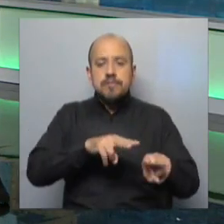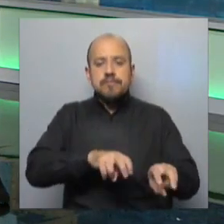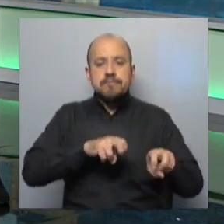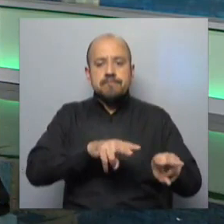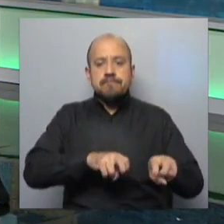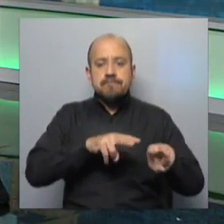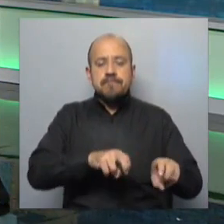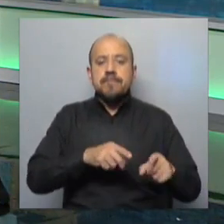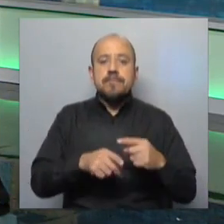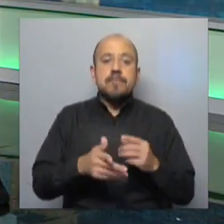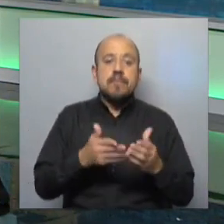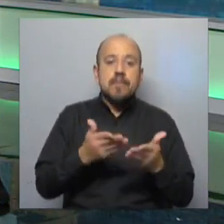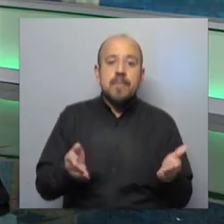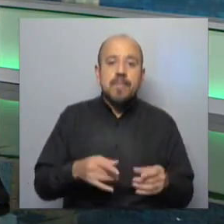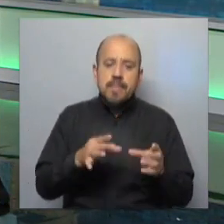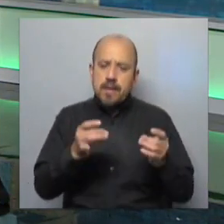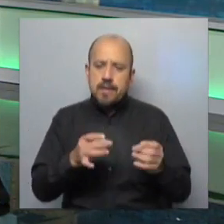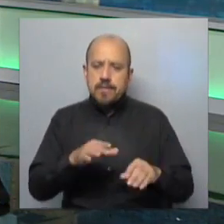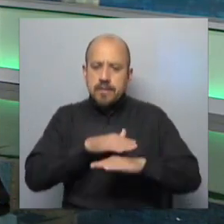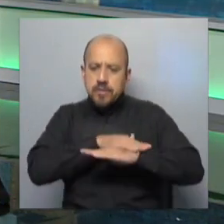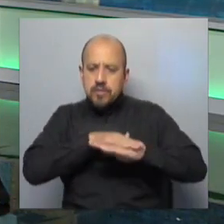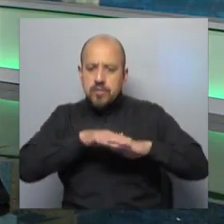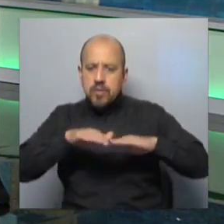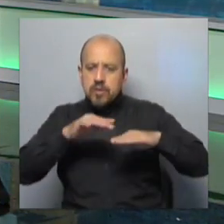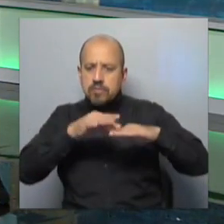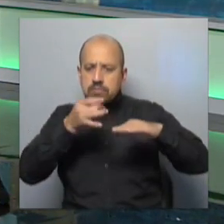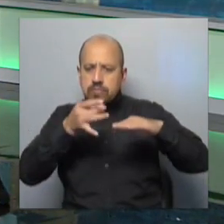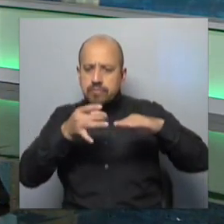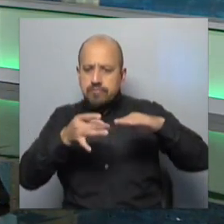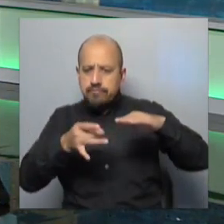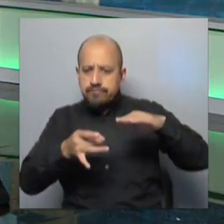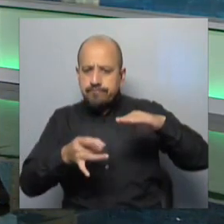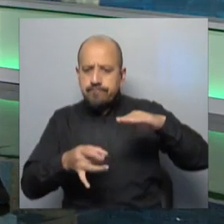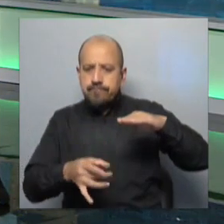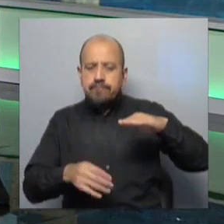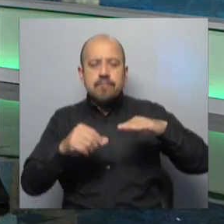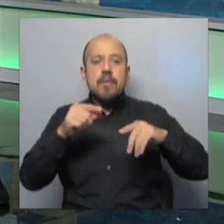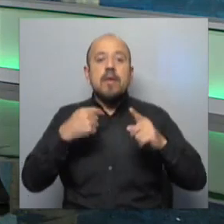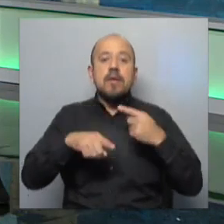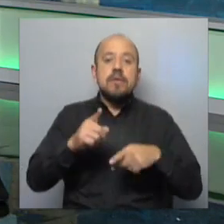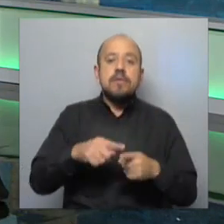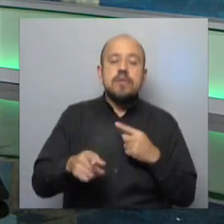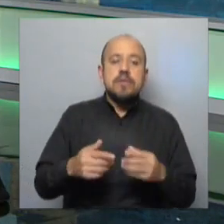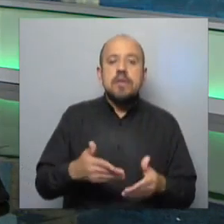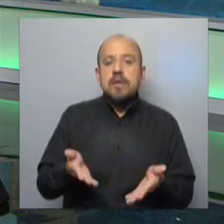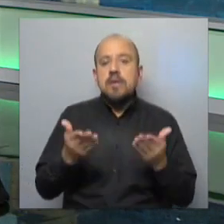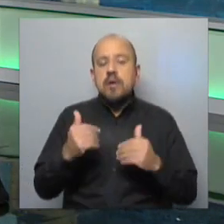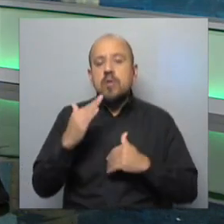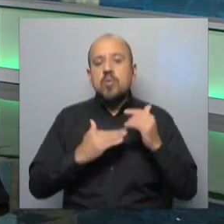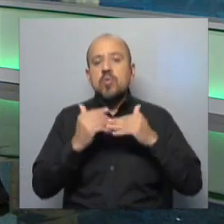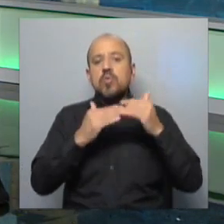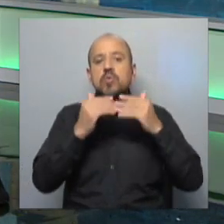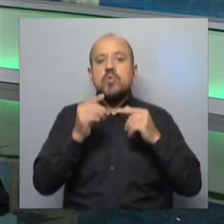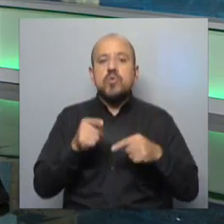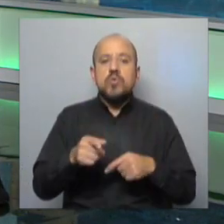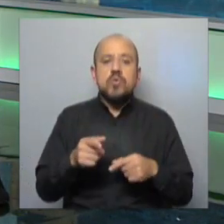repercusión en la erosión de los suelos un problema importantísimo en nuestro país las medias construcciones allí están representadas